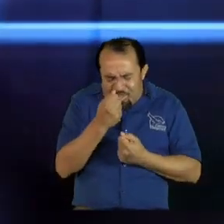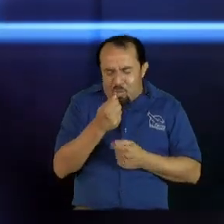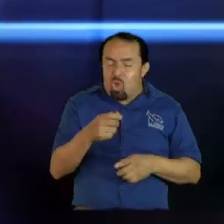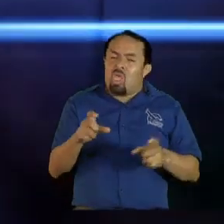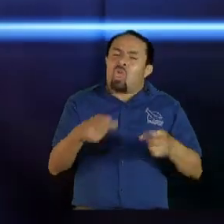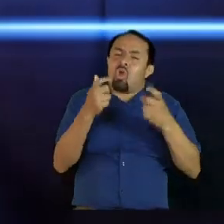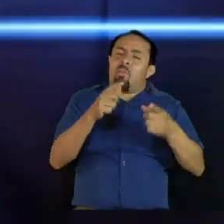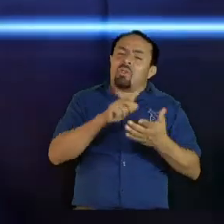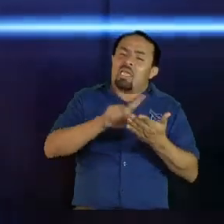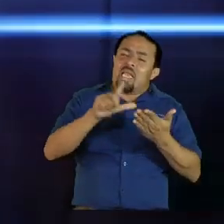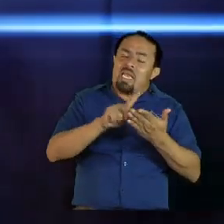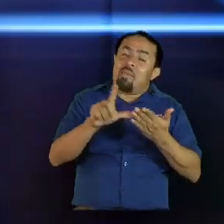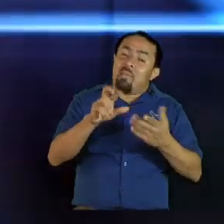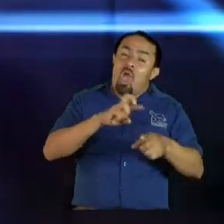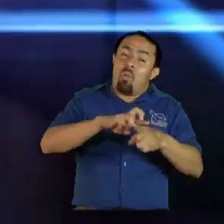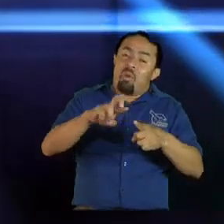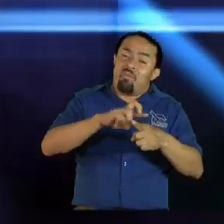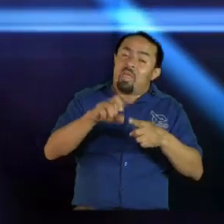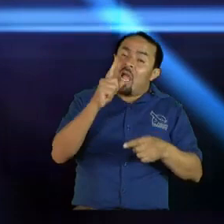arrepentimiento?